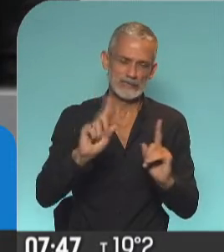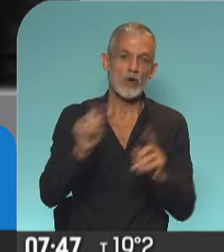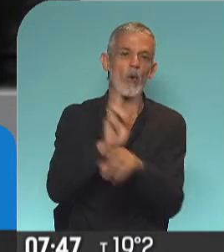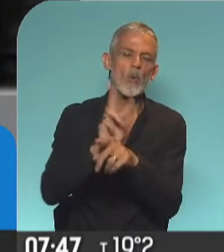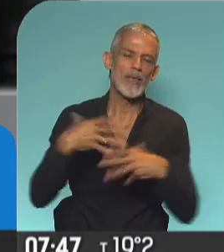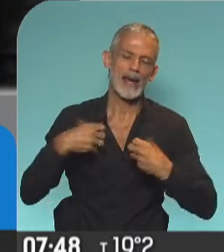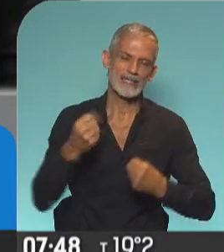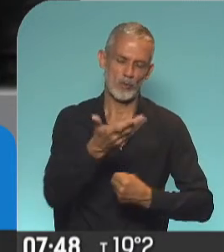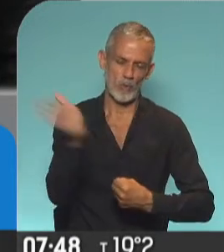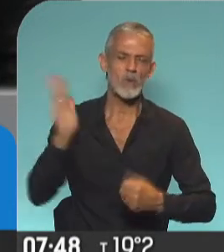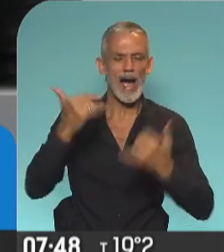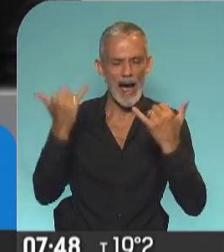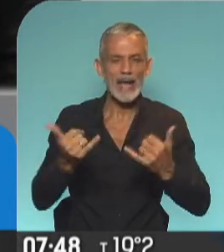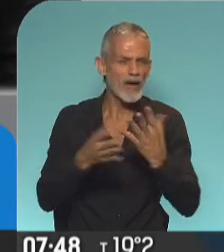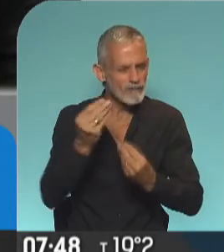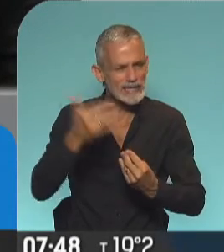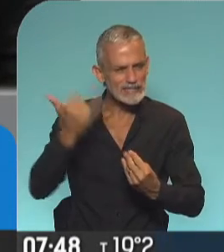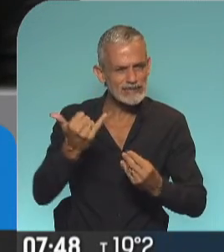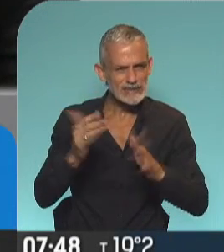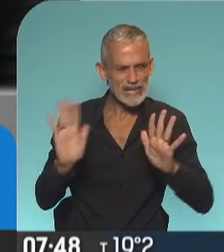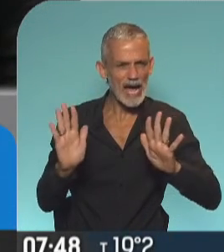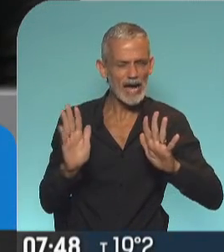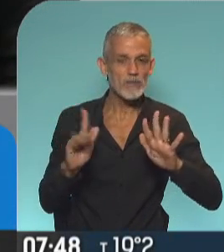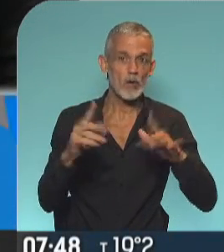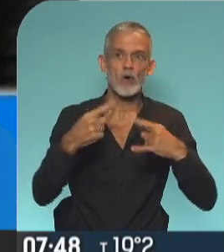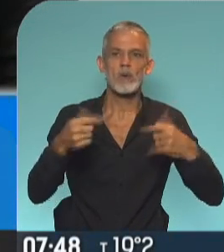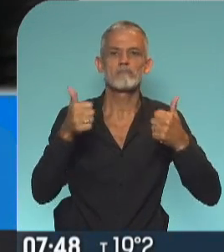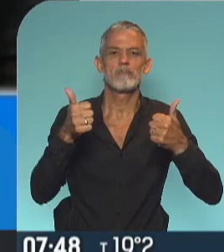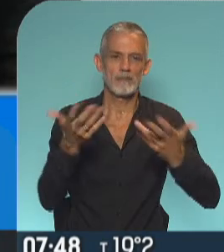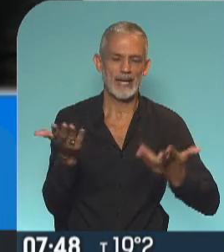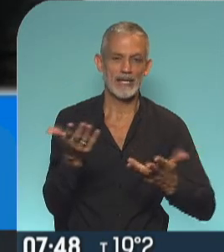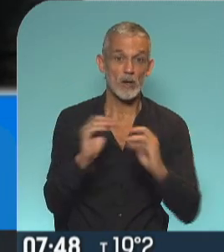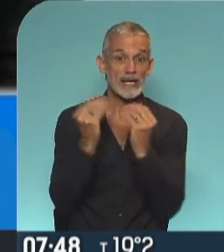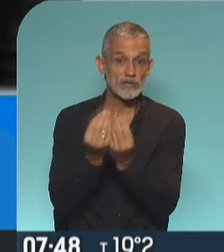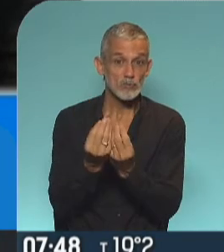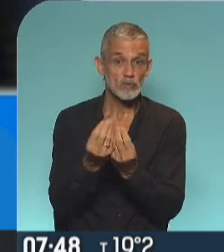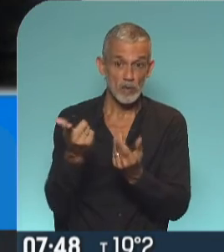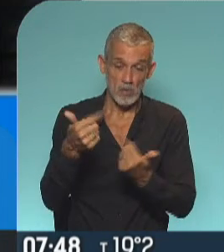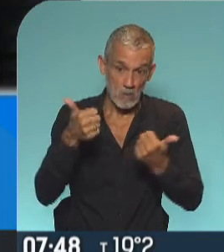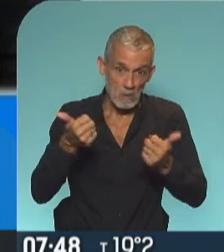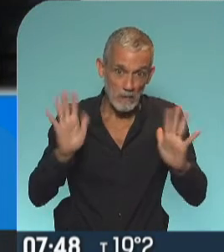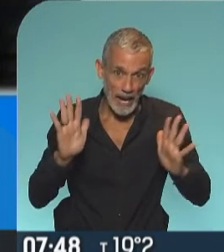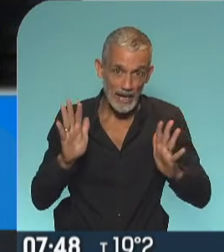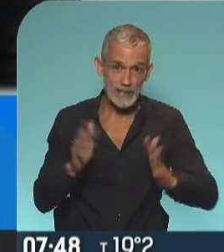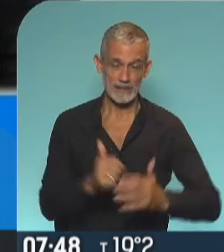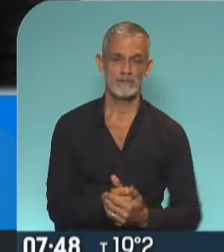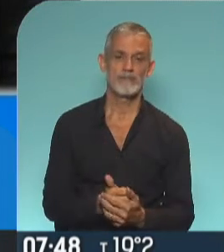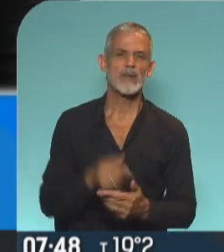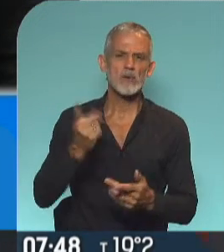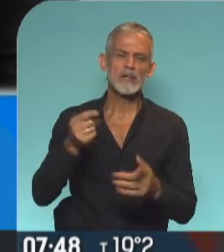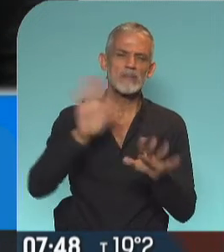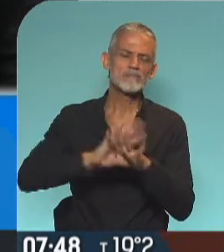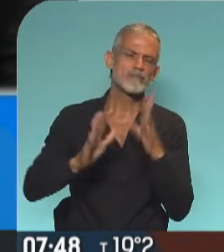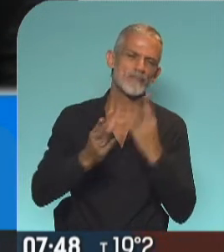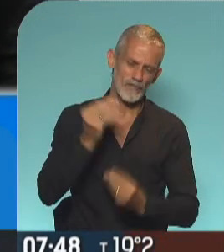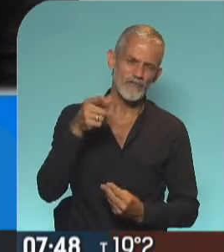salud pública. Hay errores en esto y aciertos, porque los resultados también dan un acierto, pero también errores,